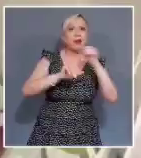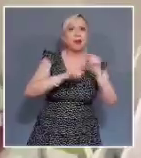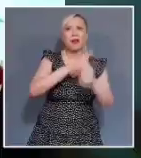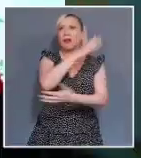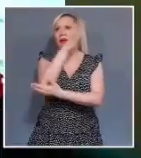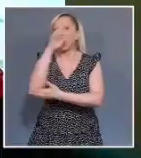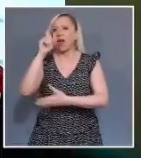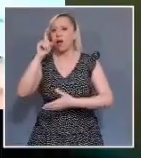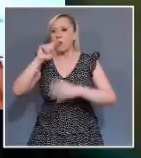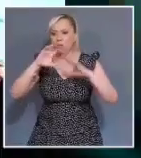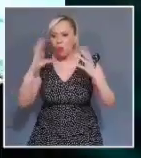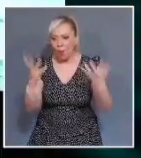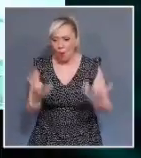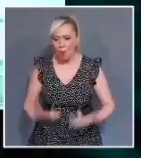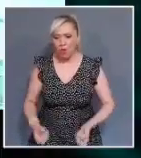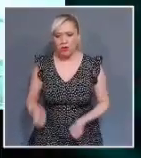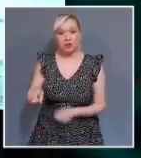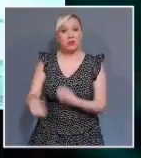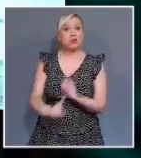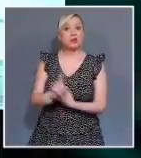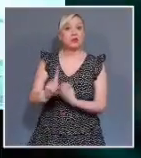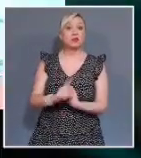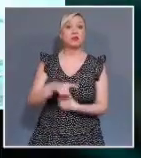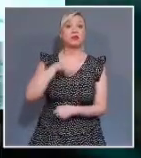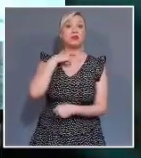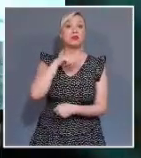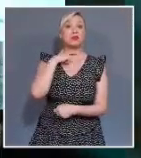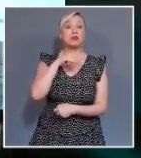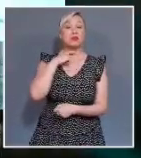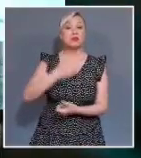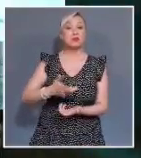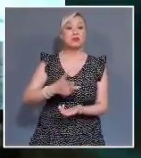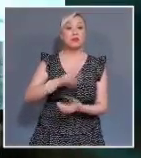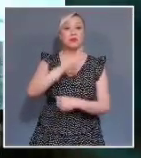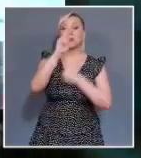población. Las leyes en sus países se basan